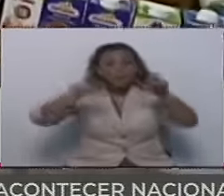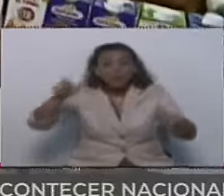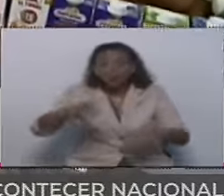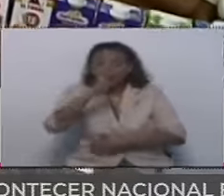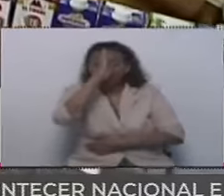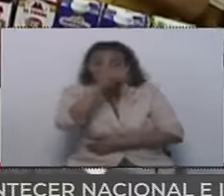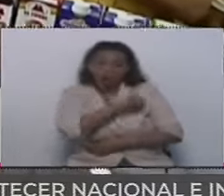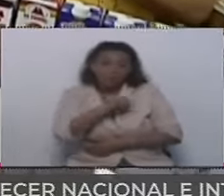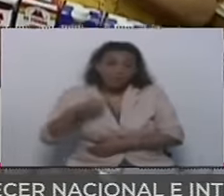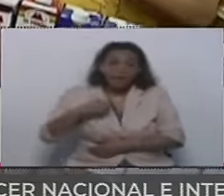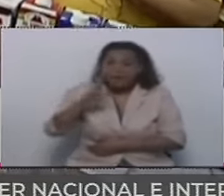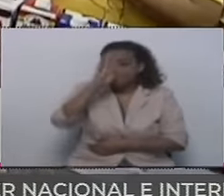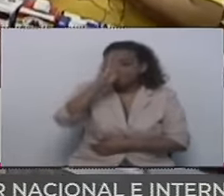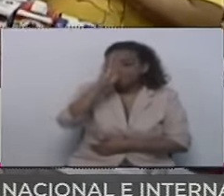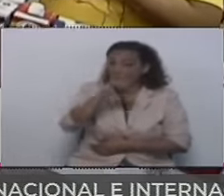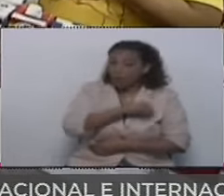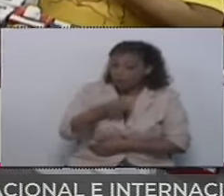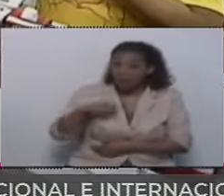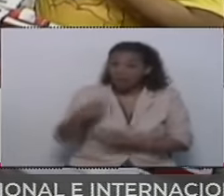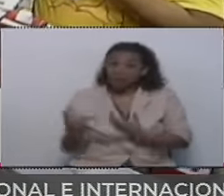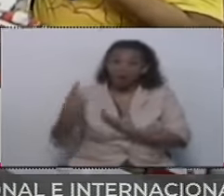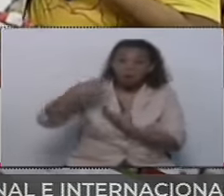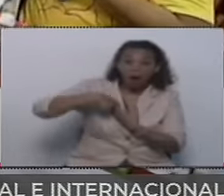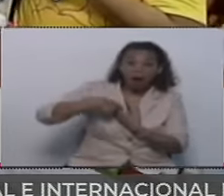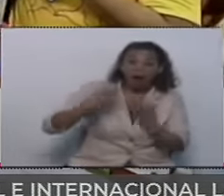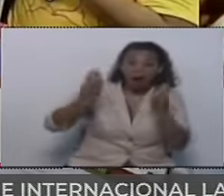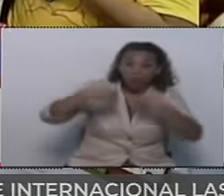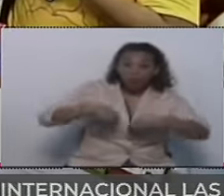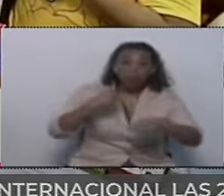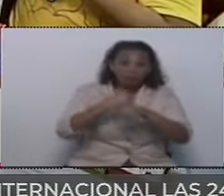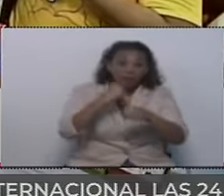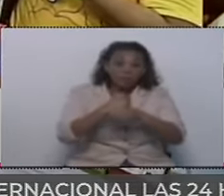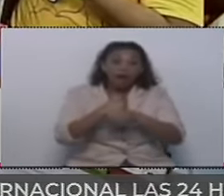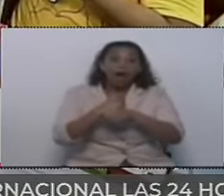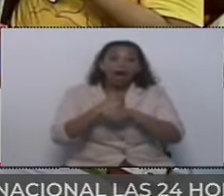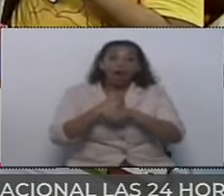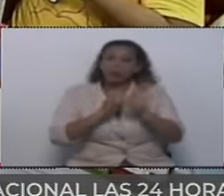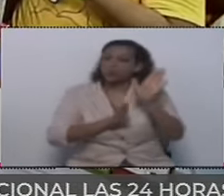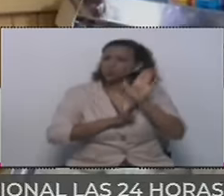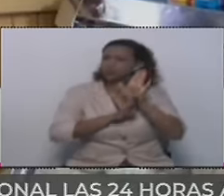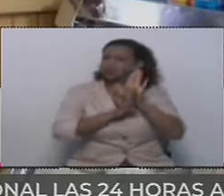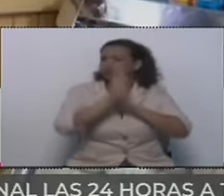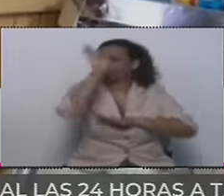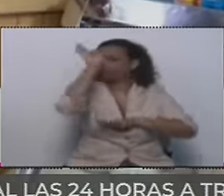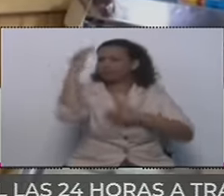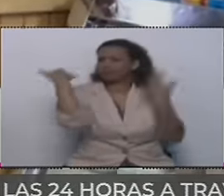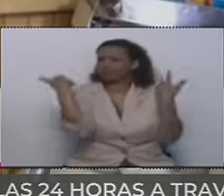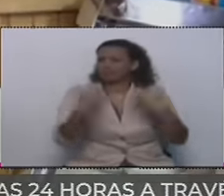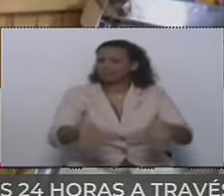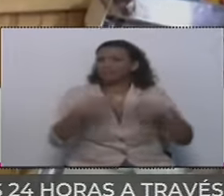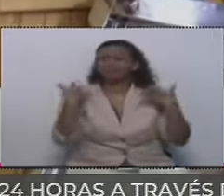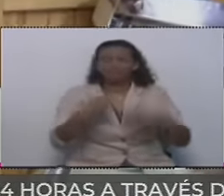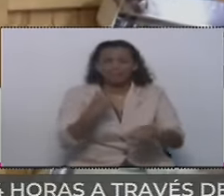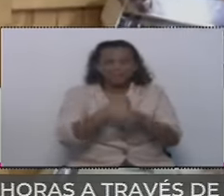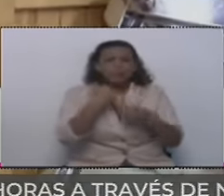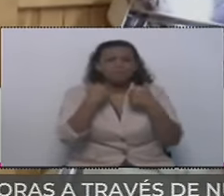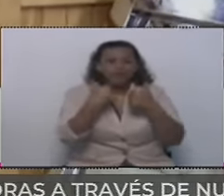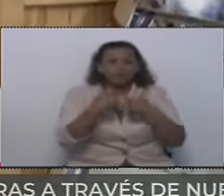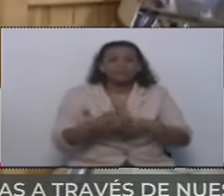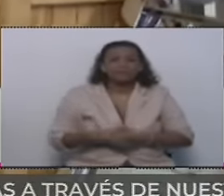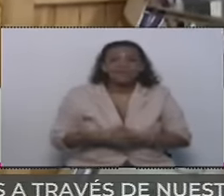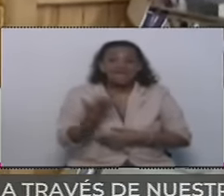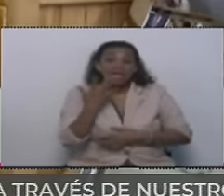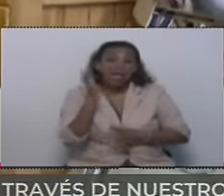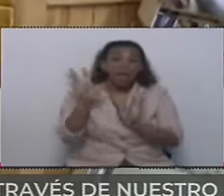privada. Porque si la banca privada toda se pone esta tarea, mira, los avances van a ser tremendos. Y si tomamos